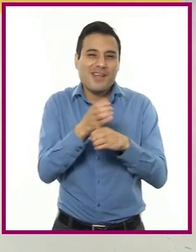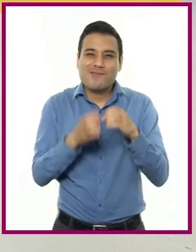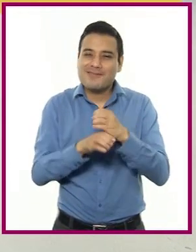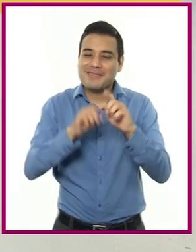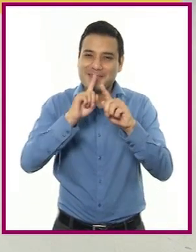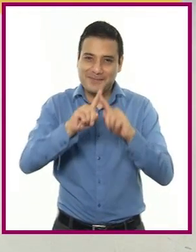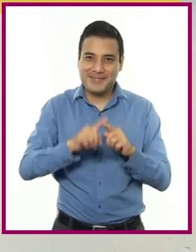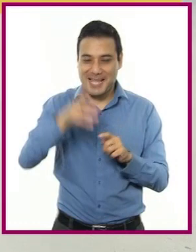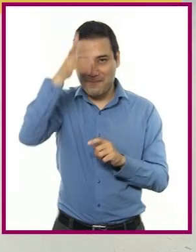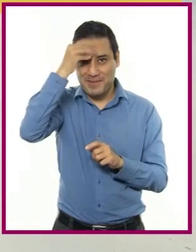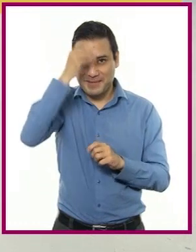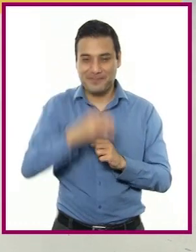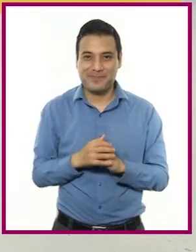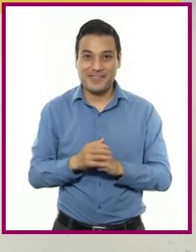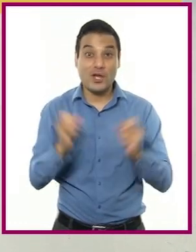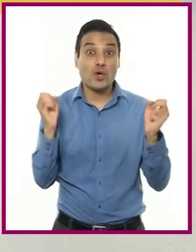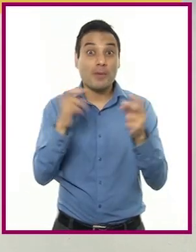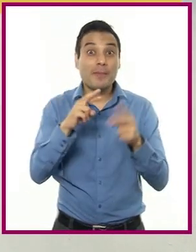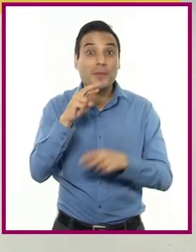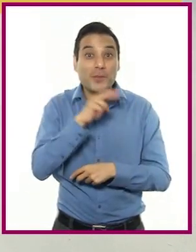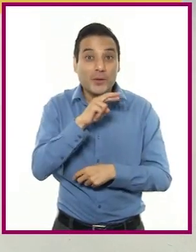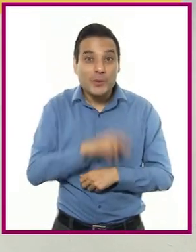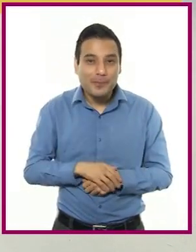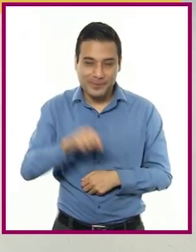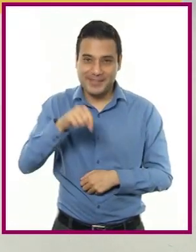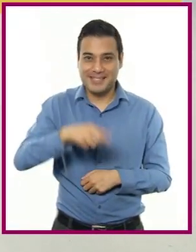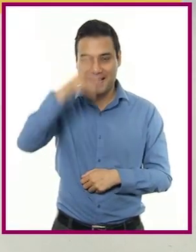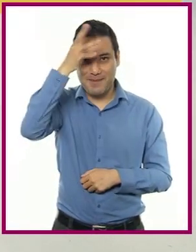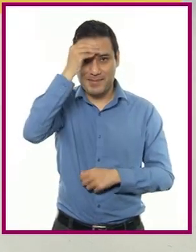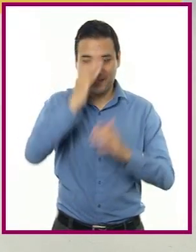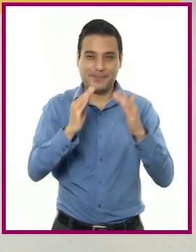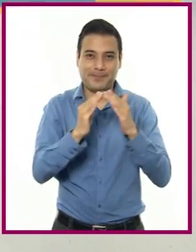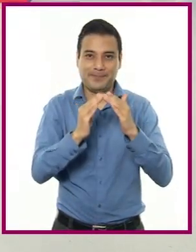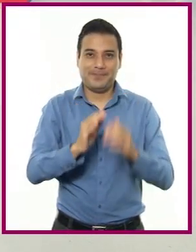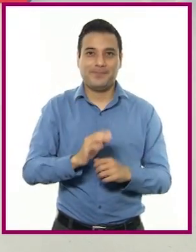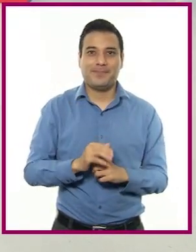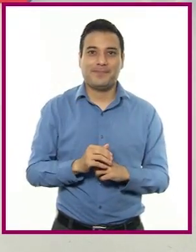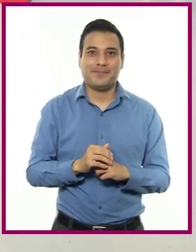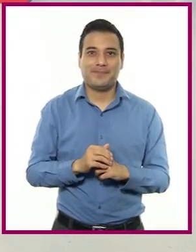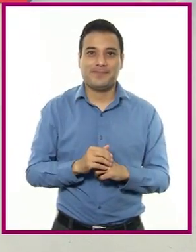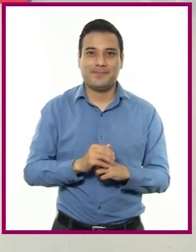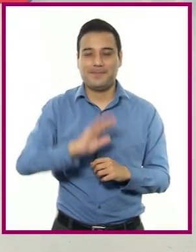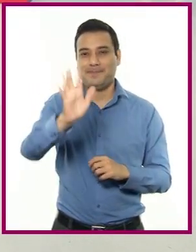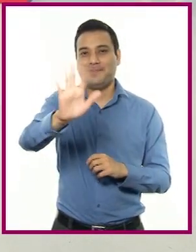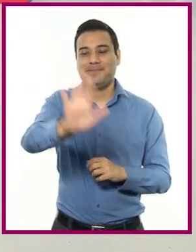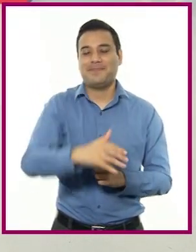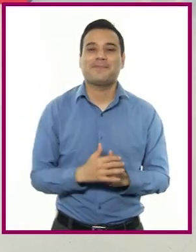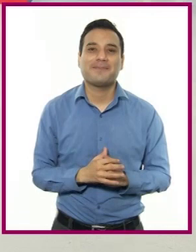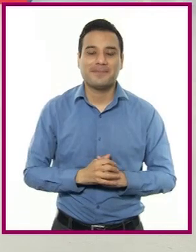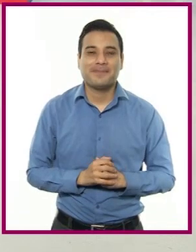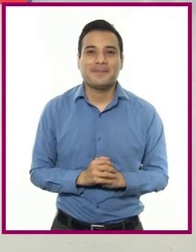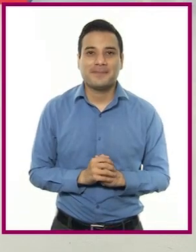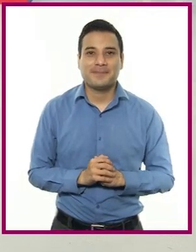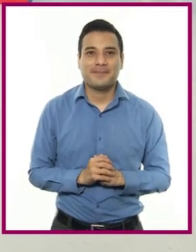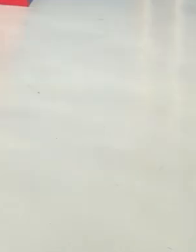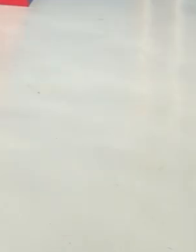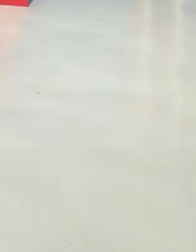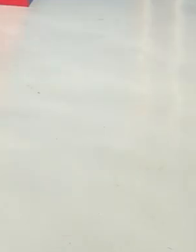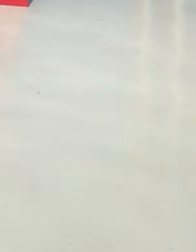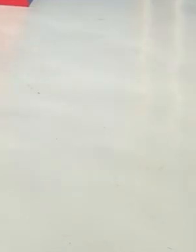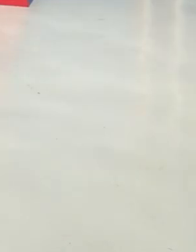explorar y descubrir. Así que nos vemos pronto aquí en Aprende en Casa. ¡Hasta la próxima!